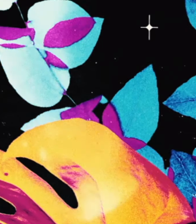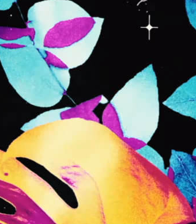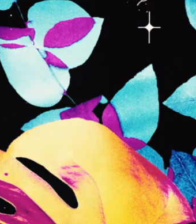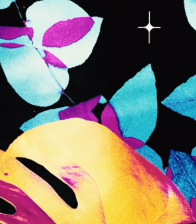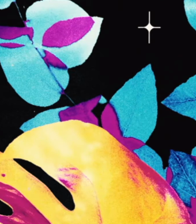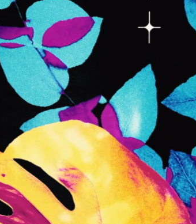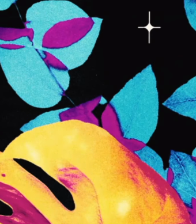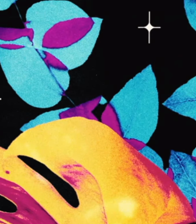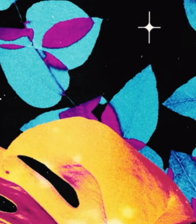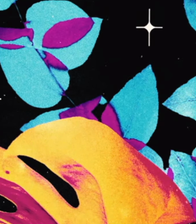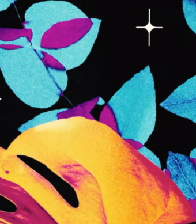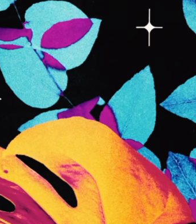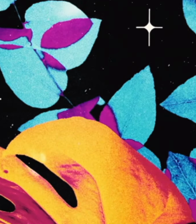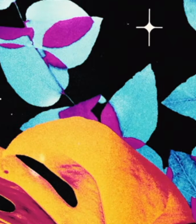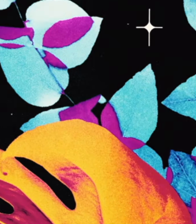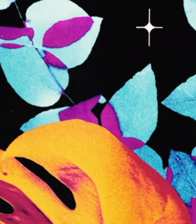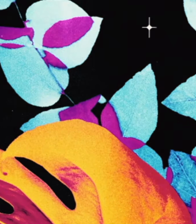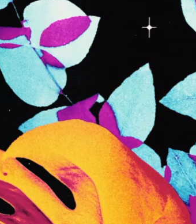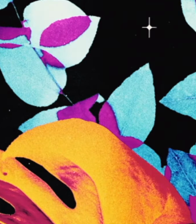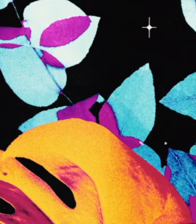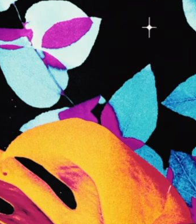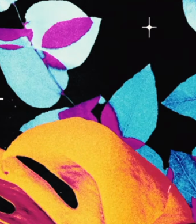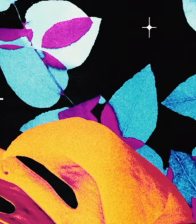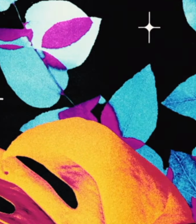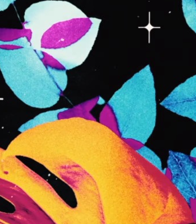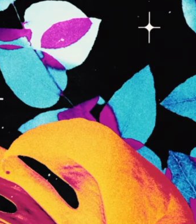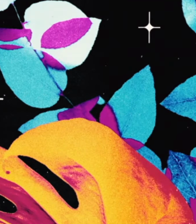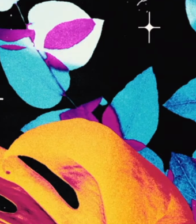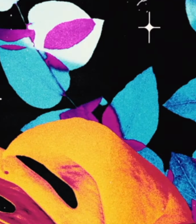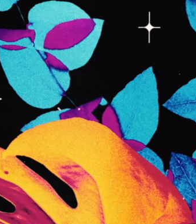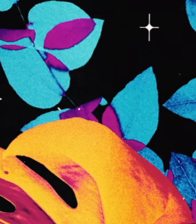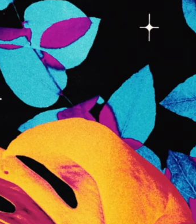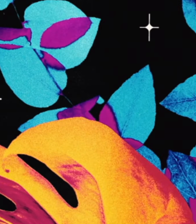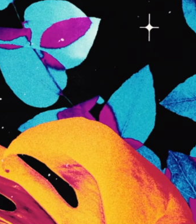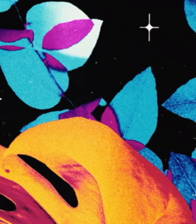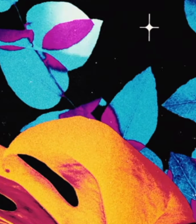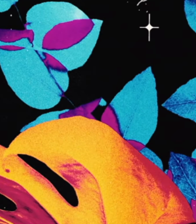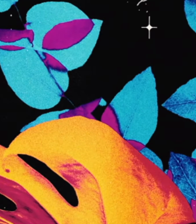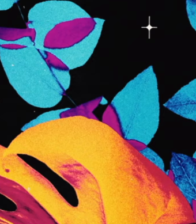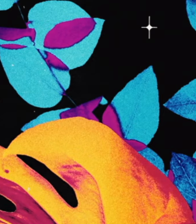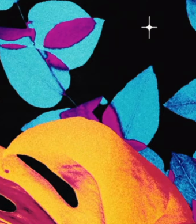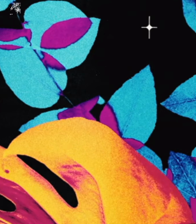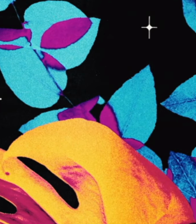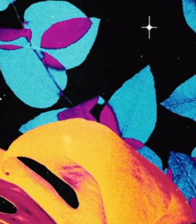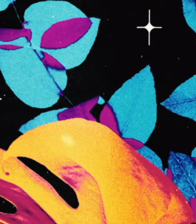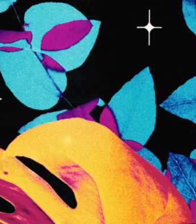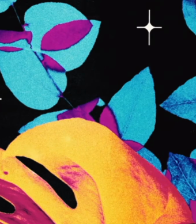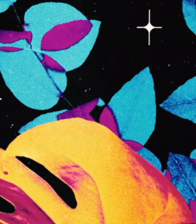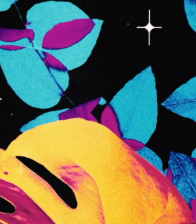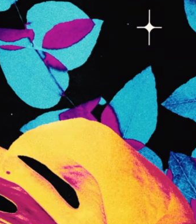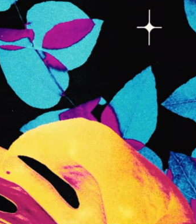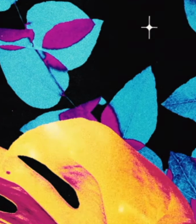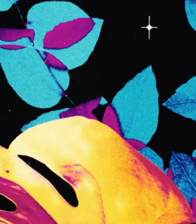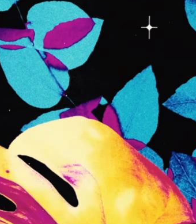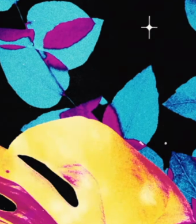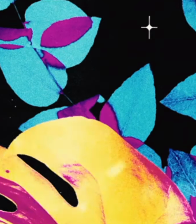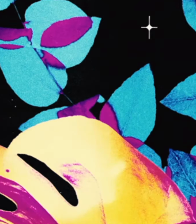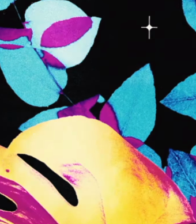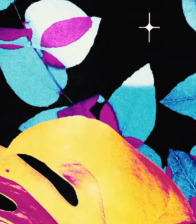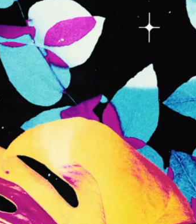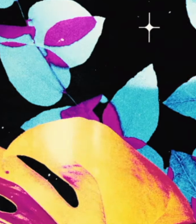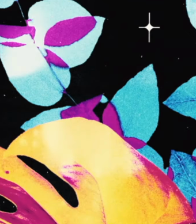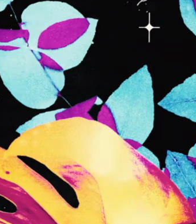yo soy yo soy el camino yo soy la puerta yo soy la resurrección y la